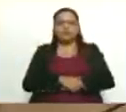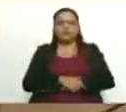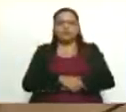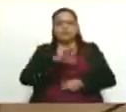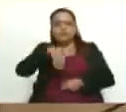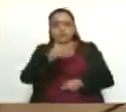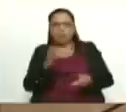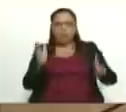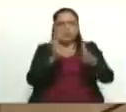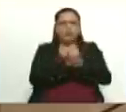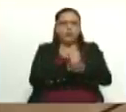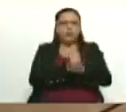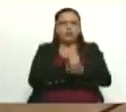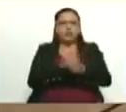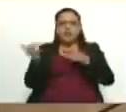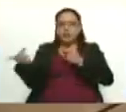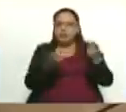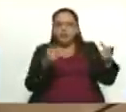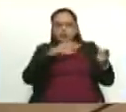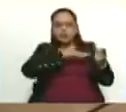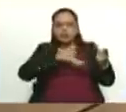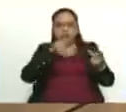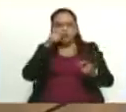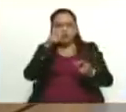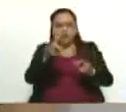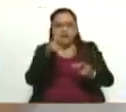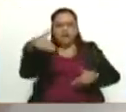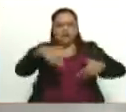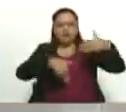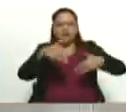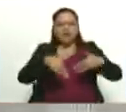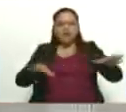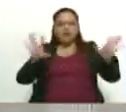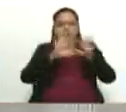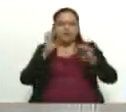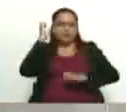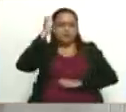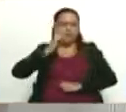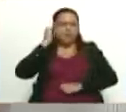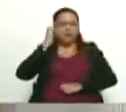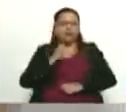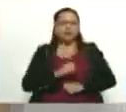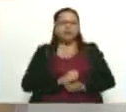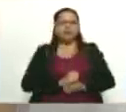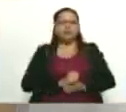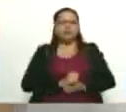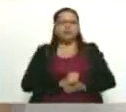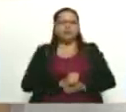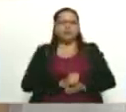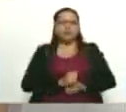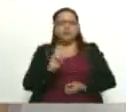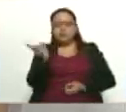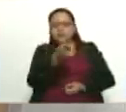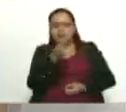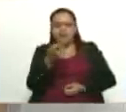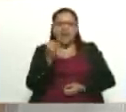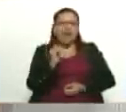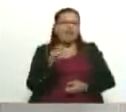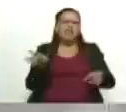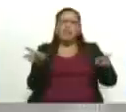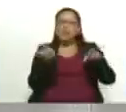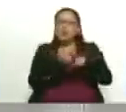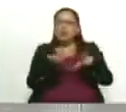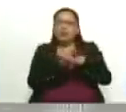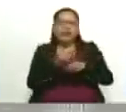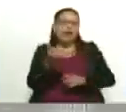lograr que se invite una misión de observación electoral de la Unión Europea, están igual